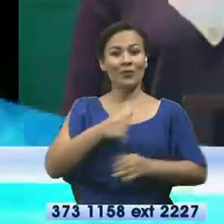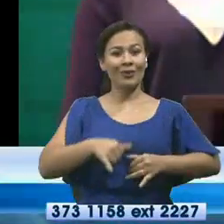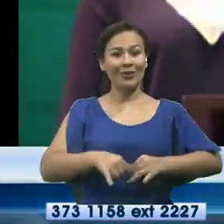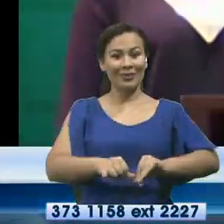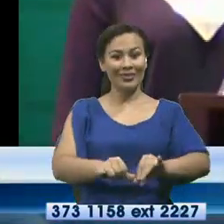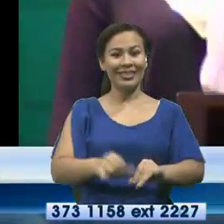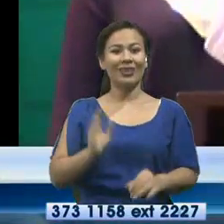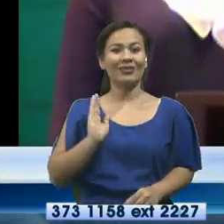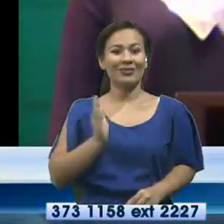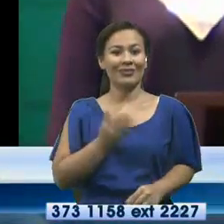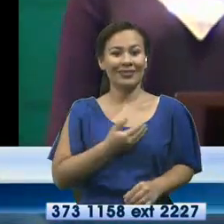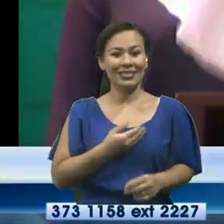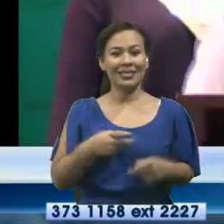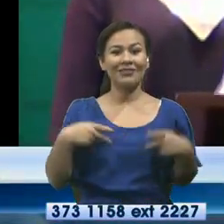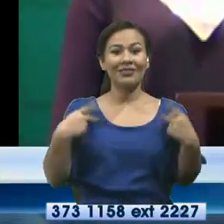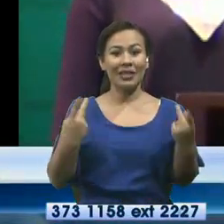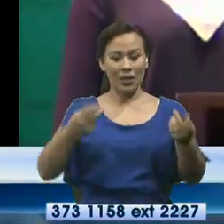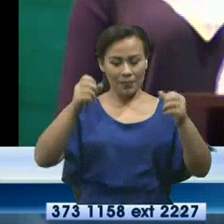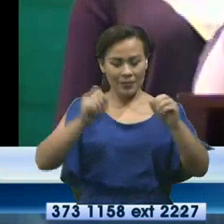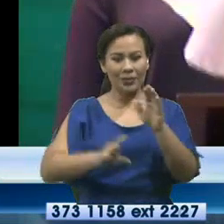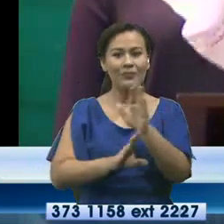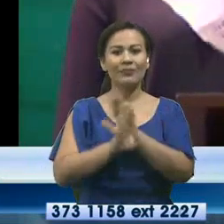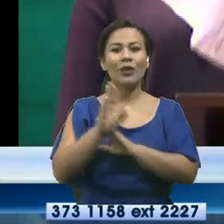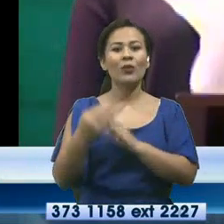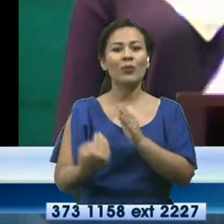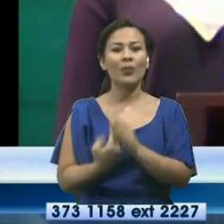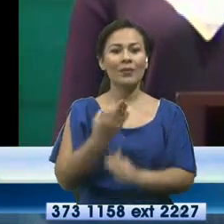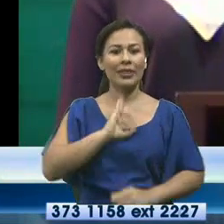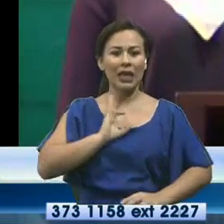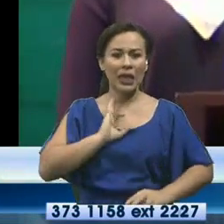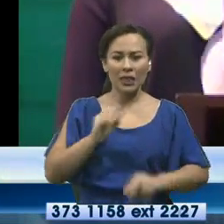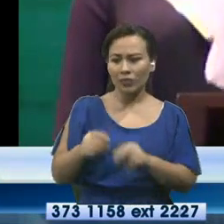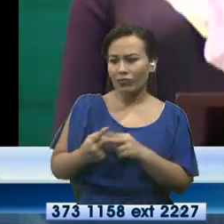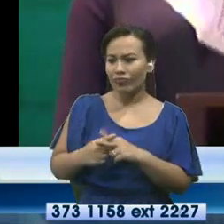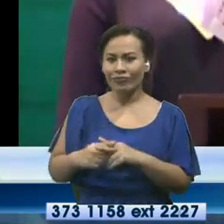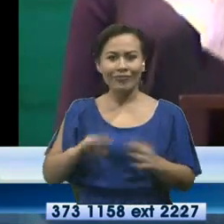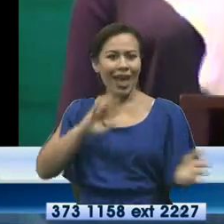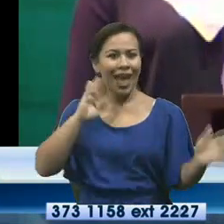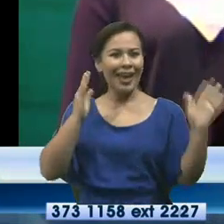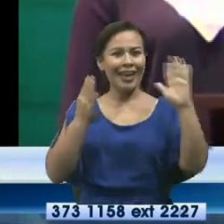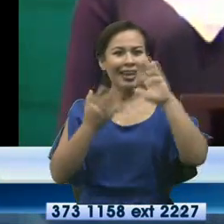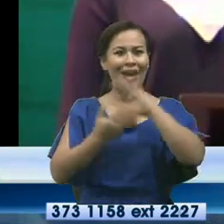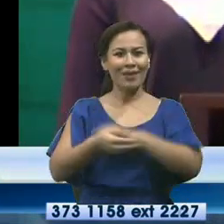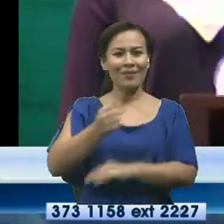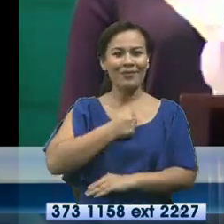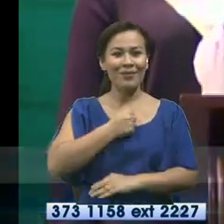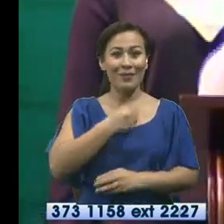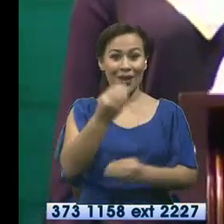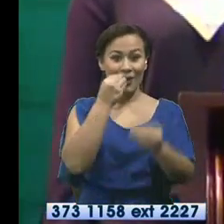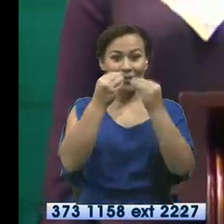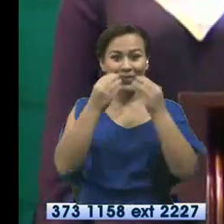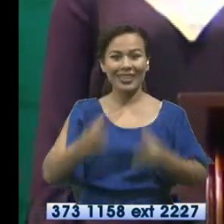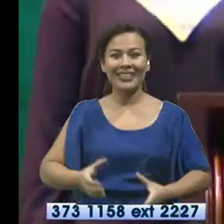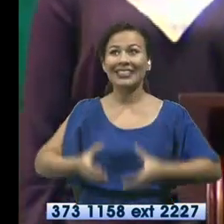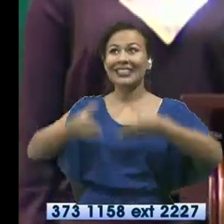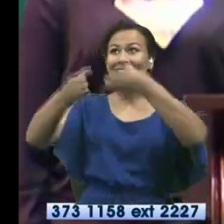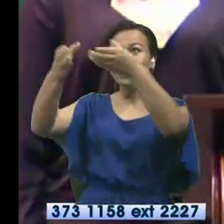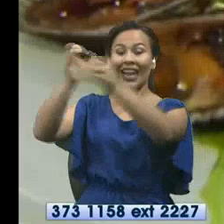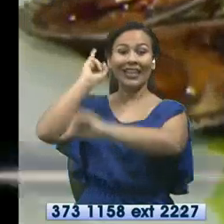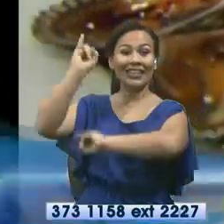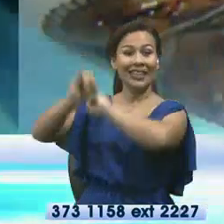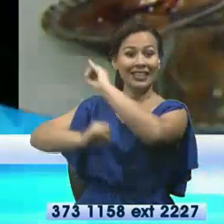nuestras orígenes para ir a nuevas técnicas, para ir a la vanguardia, para llevar nuestra comida a niveles